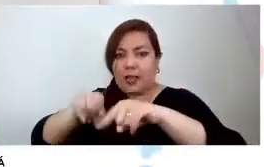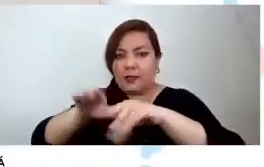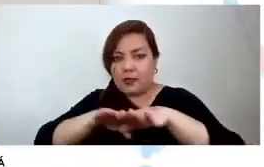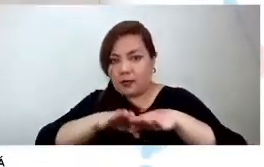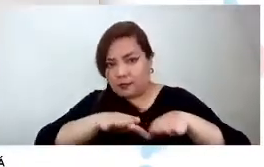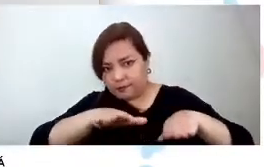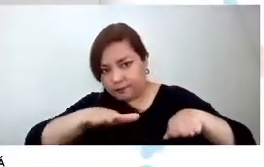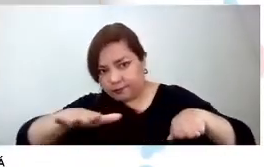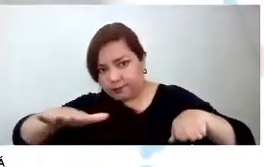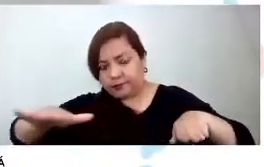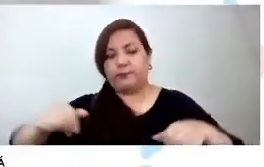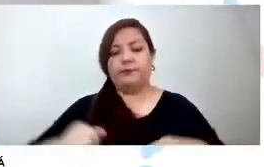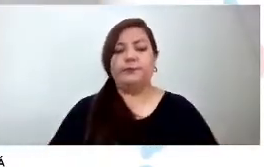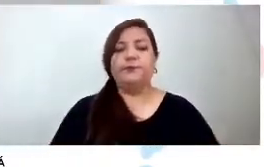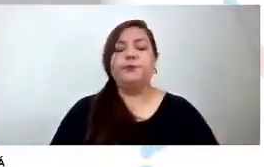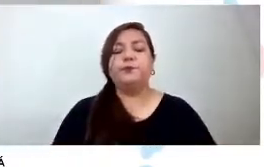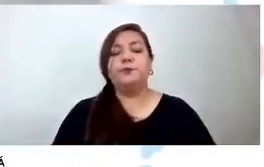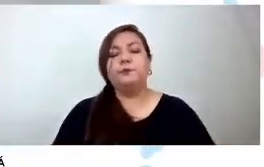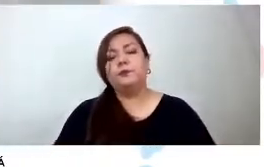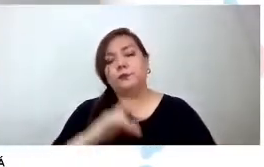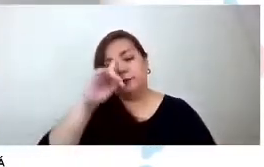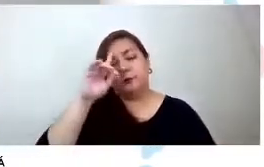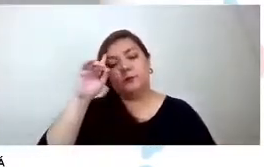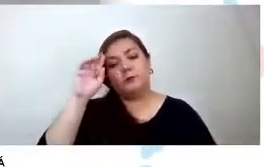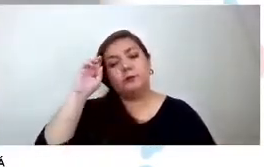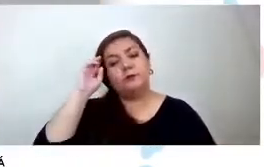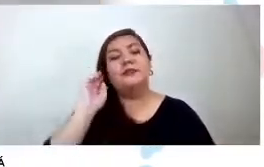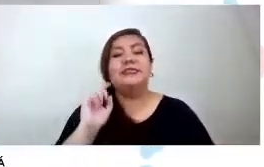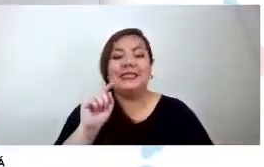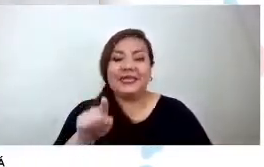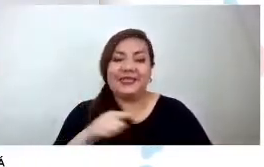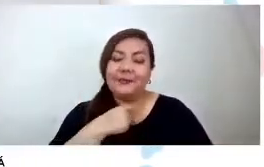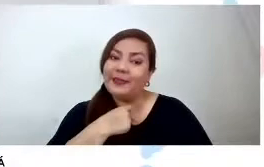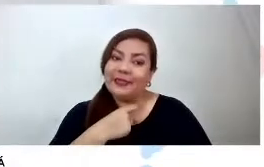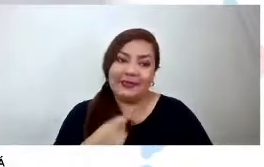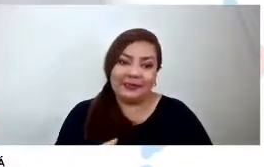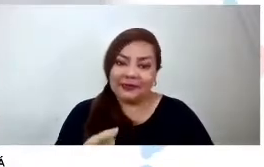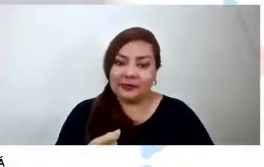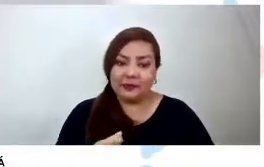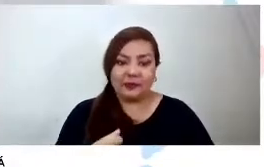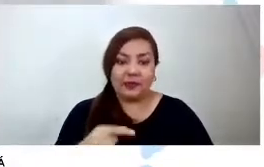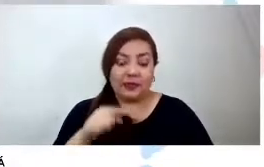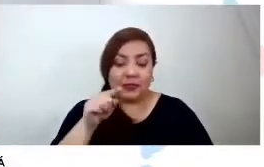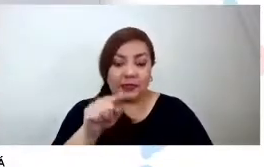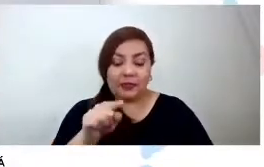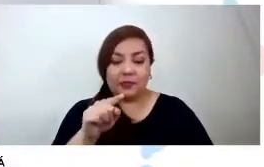Y acá, en este caso, me encanta, porque es